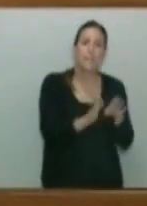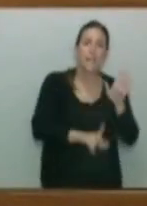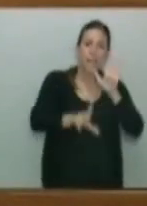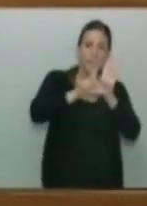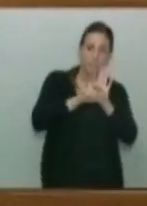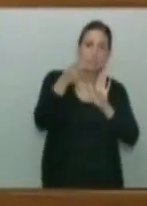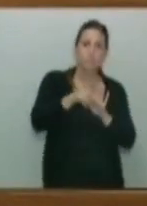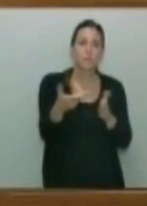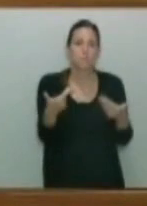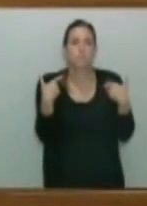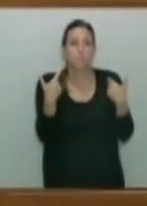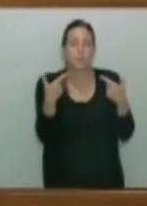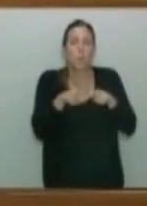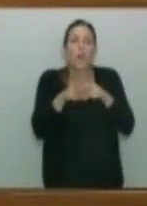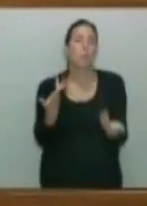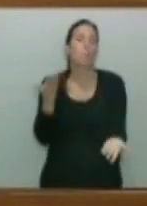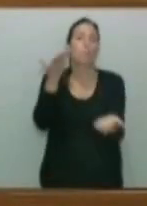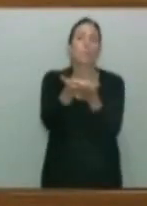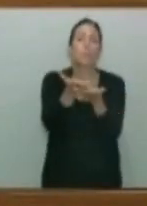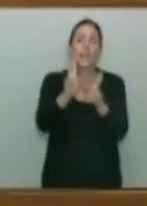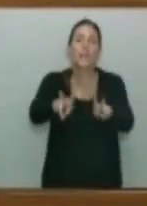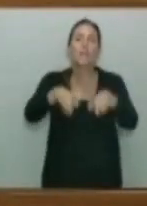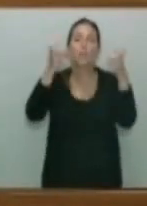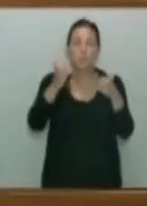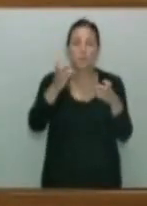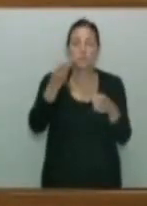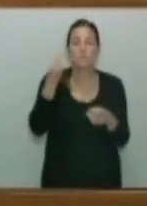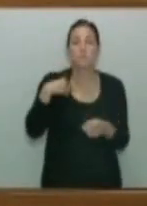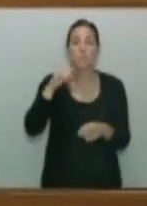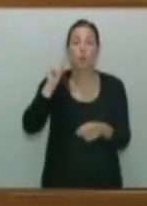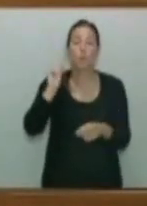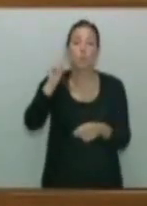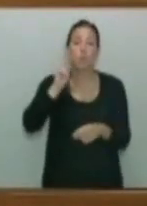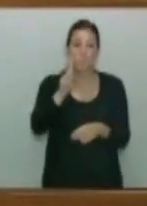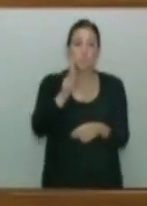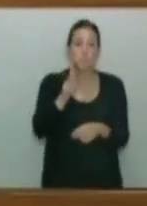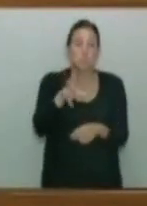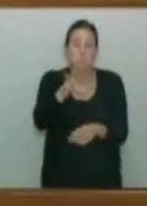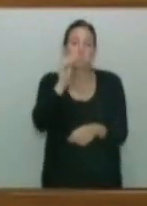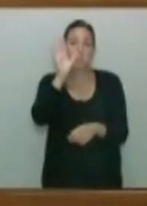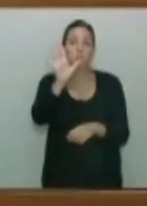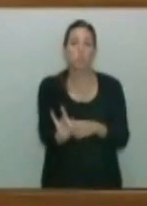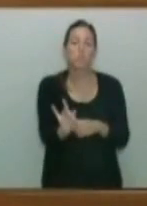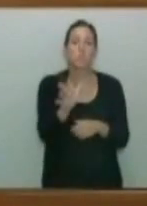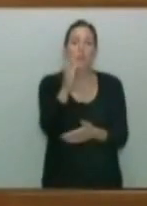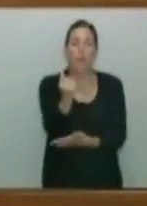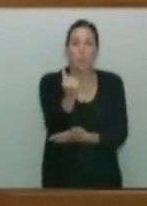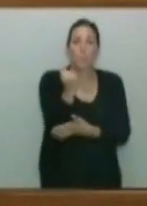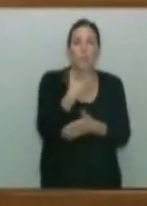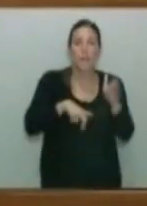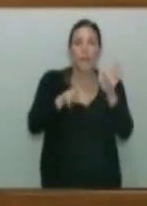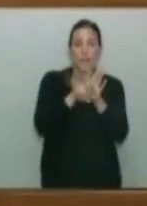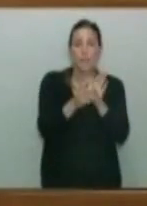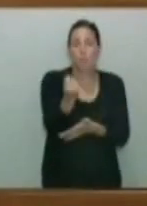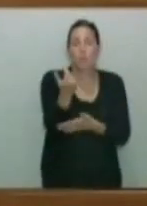legitimidad para proponer esta reforma. Y desde este punto de vista nosotros entendemos que sí. No solo nos ampara la legalidad, sino la legitimidad.